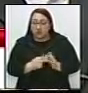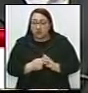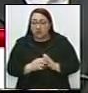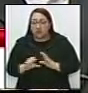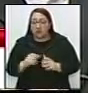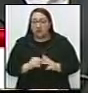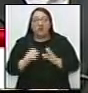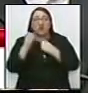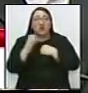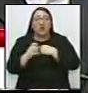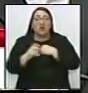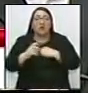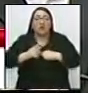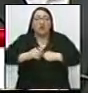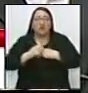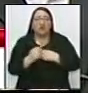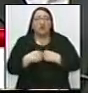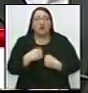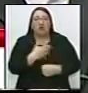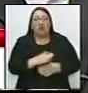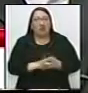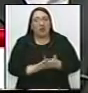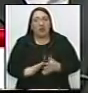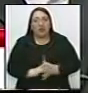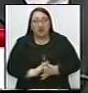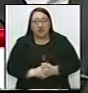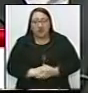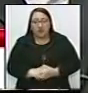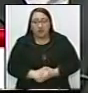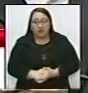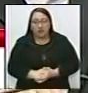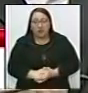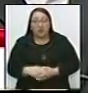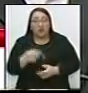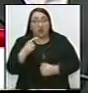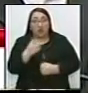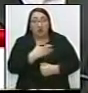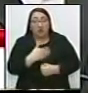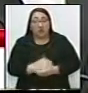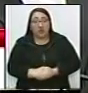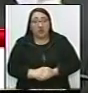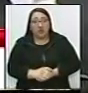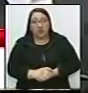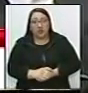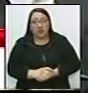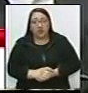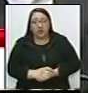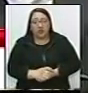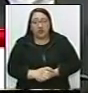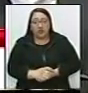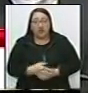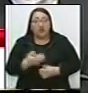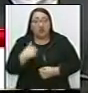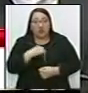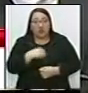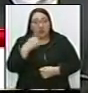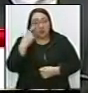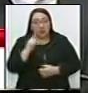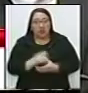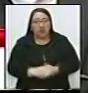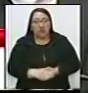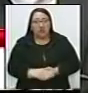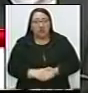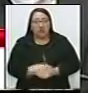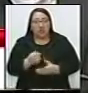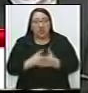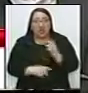un cargo, un salario y beneficios. Por eso, presidente, nosotros consideramos que